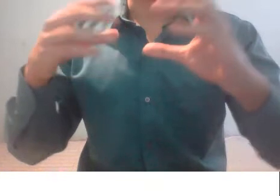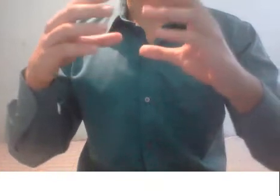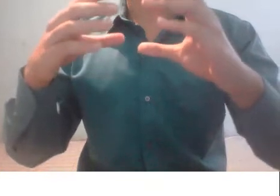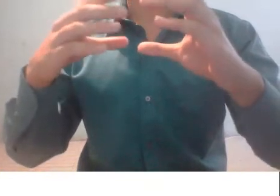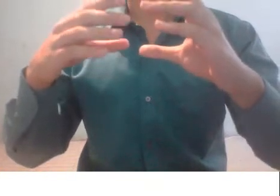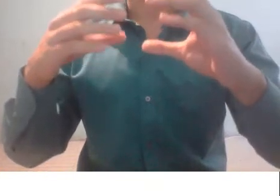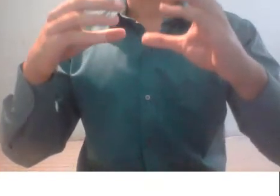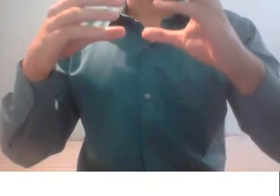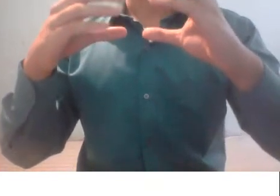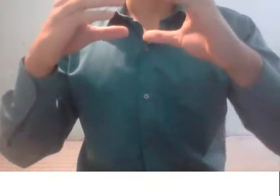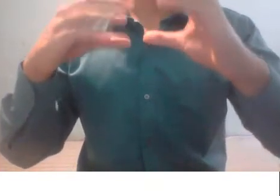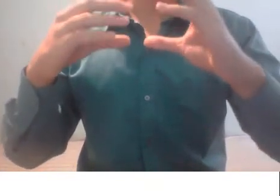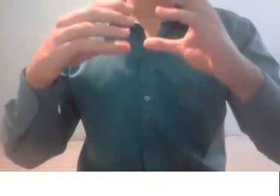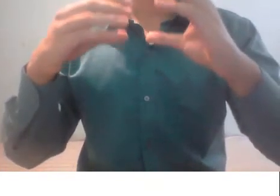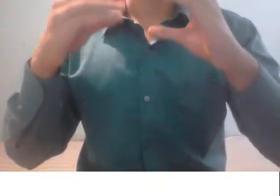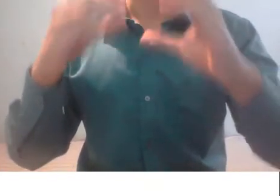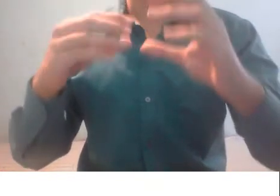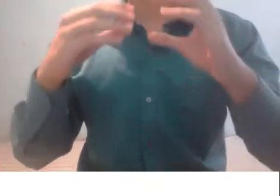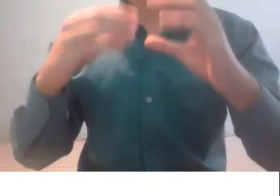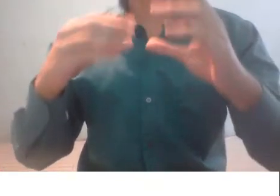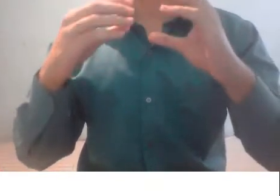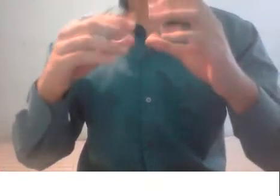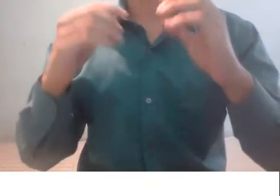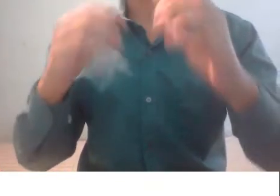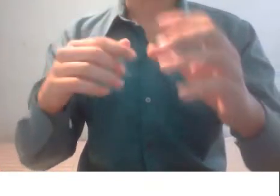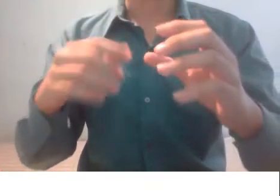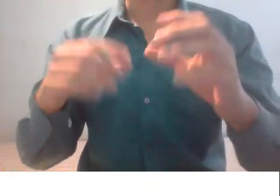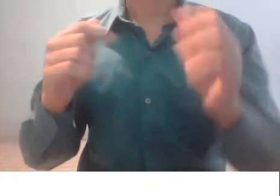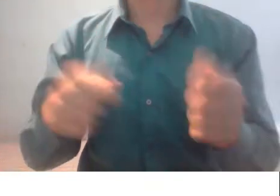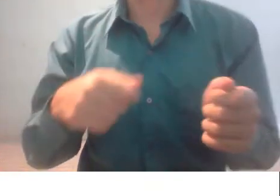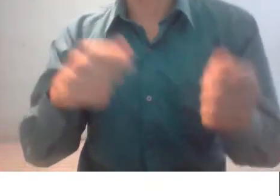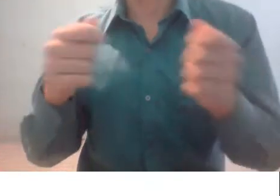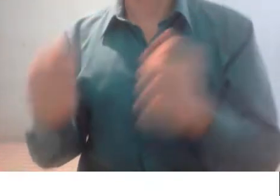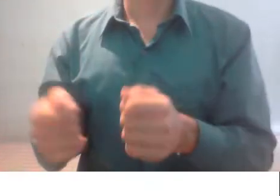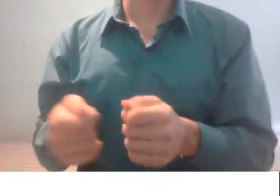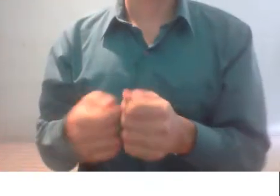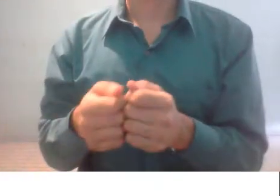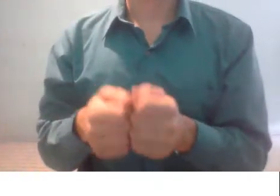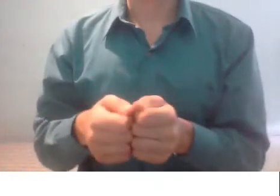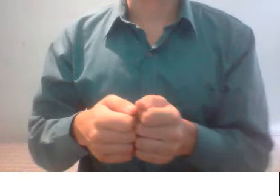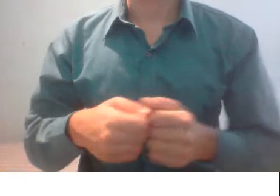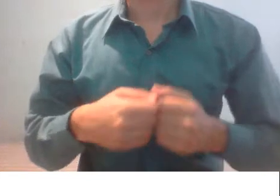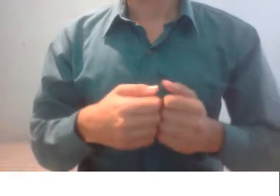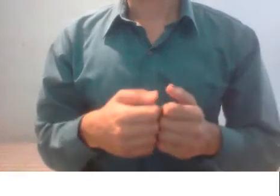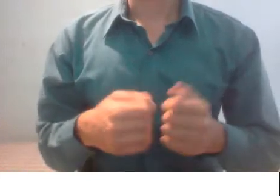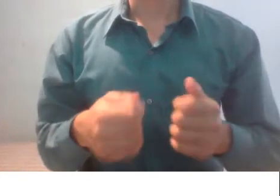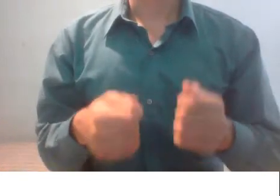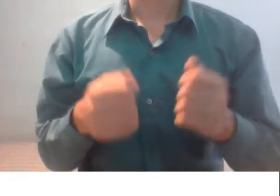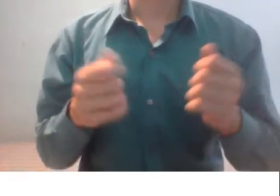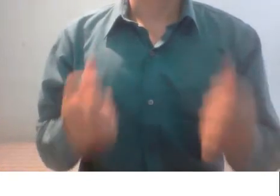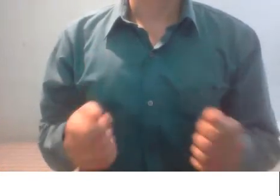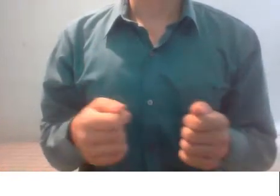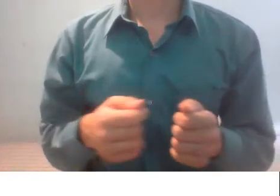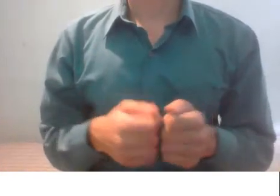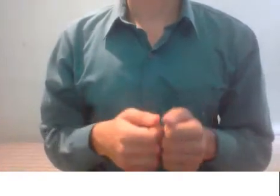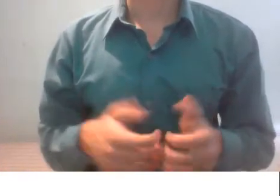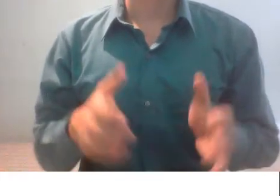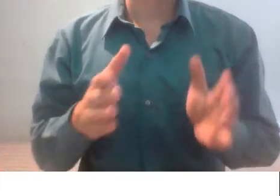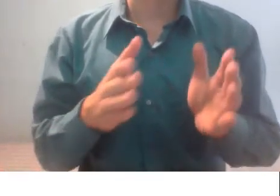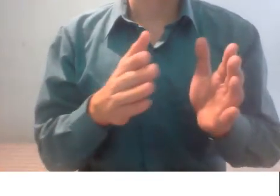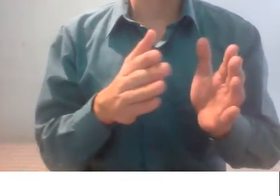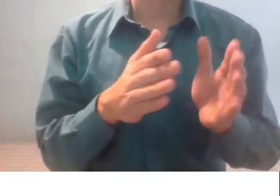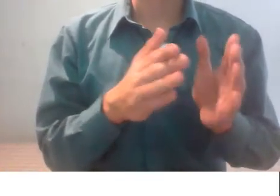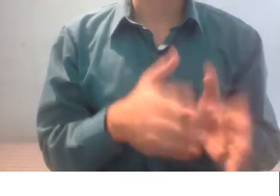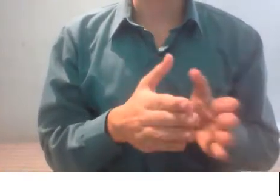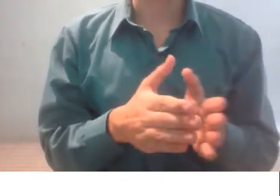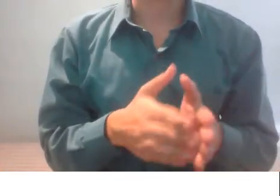que terminas otorgando. Es aquí donde también se vio bastante afectado. Y recordemos también la pandemia. En el caso de las aerolíneas aéreas, son las que